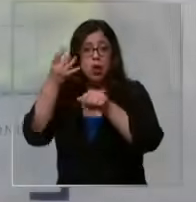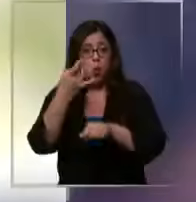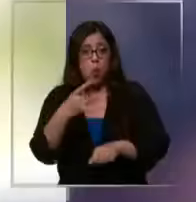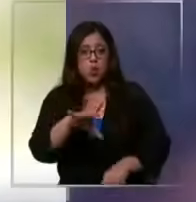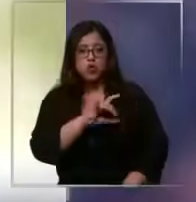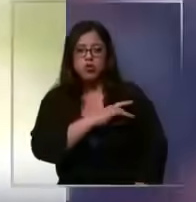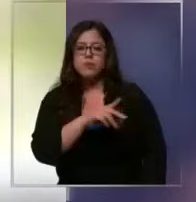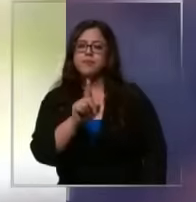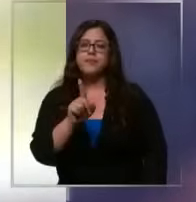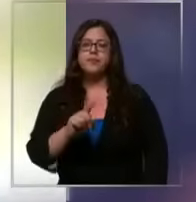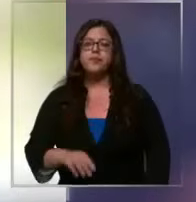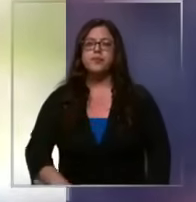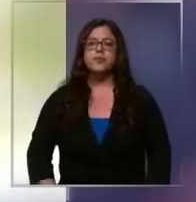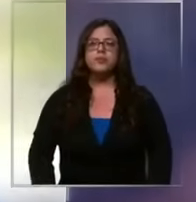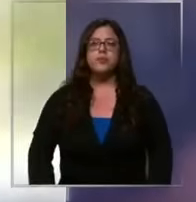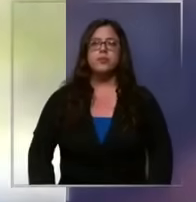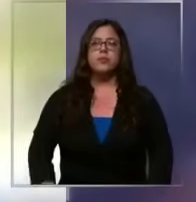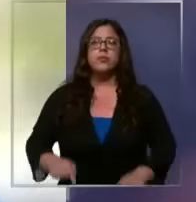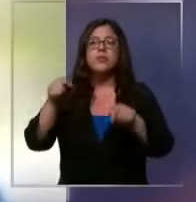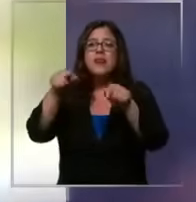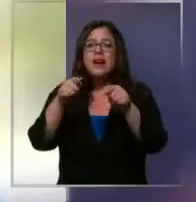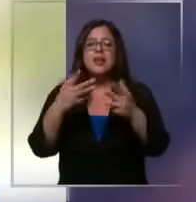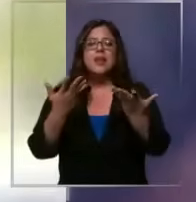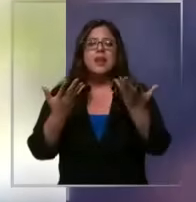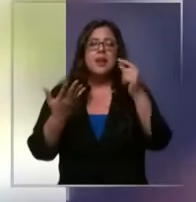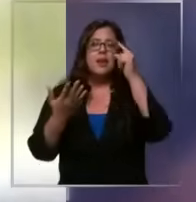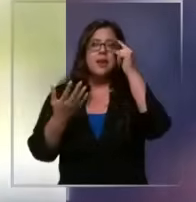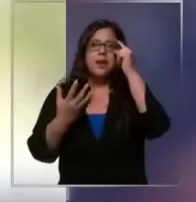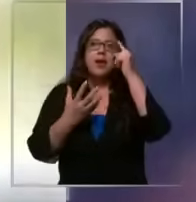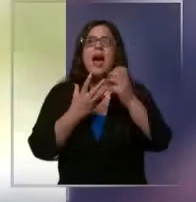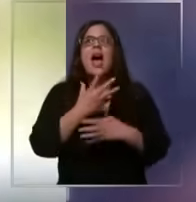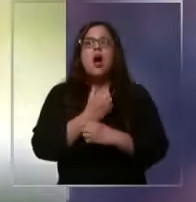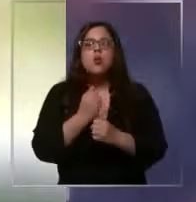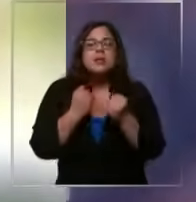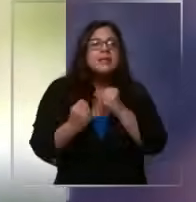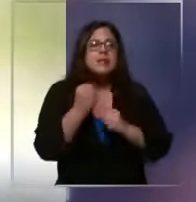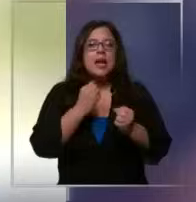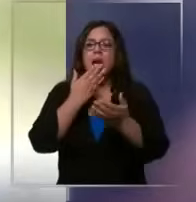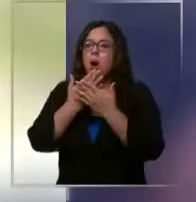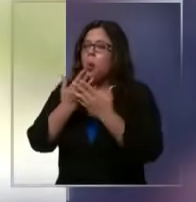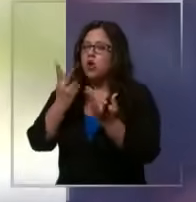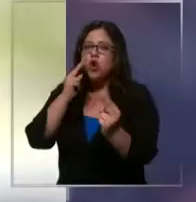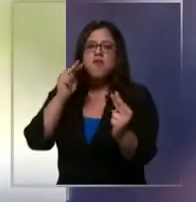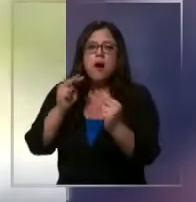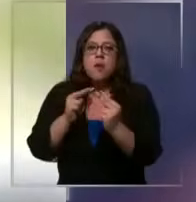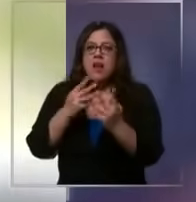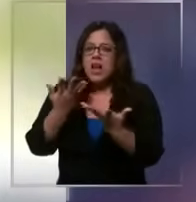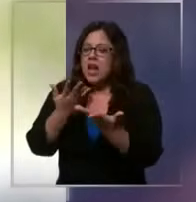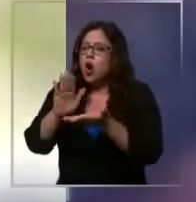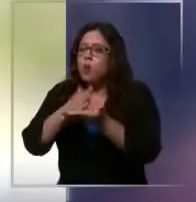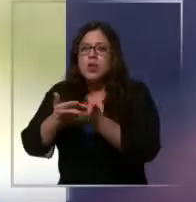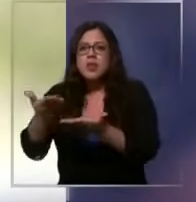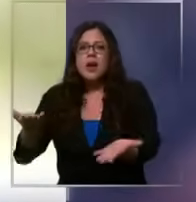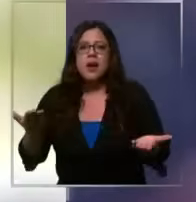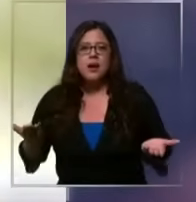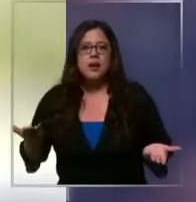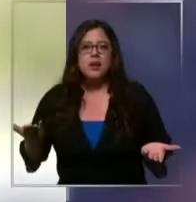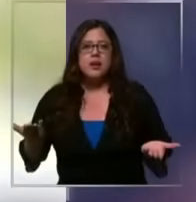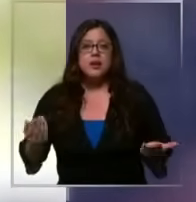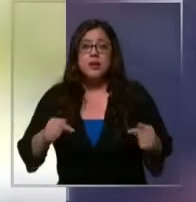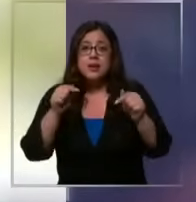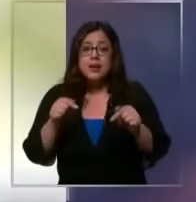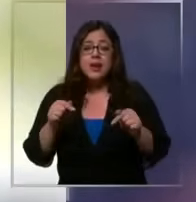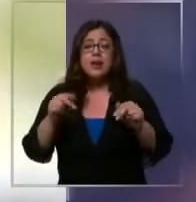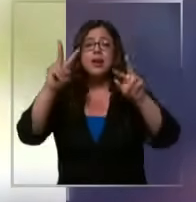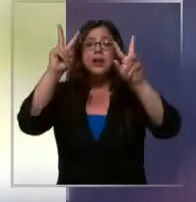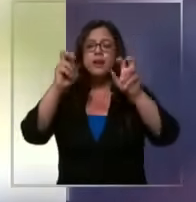en Chile. Ya se lleva un estrés y una angustia de no saber cuándo lo voy a encontrar, cómo lo voy a encontrar. Y son cosas